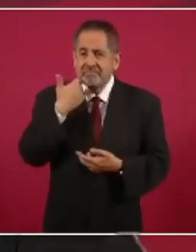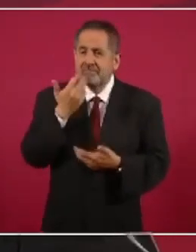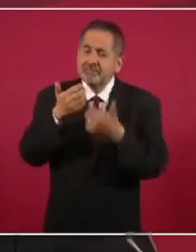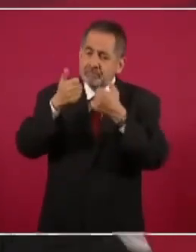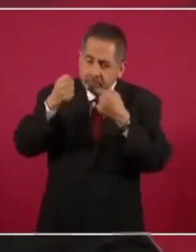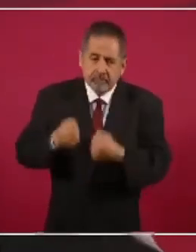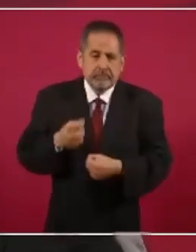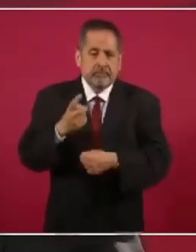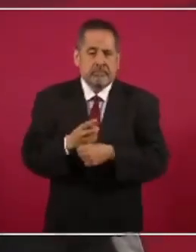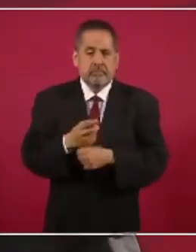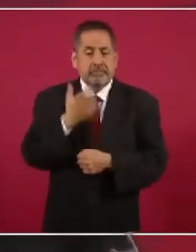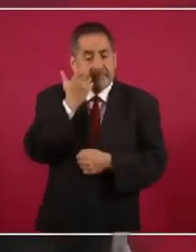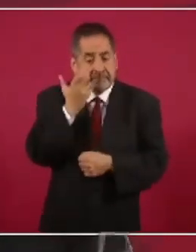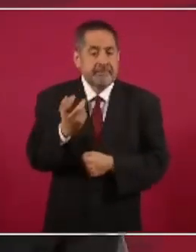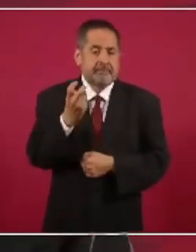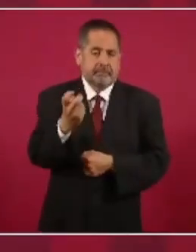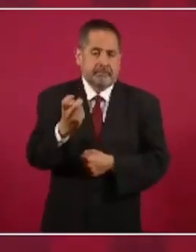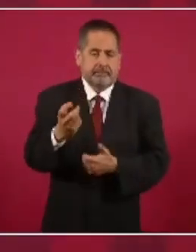Eso es lo que la gente quiere.